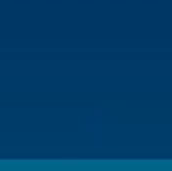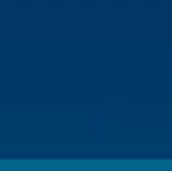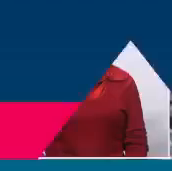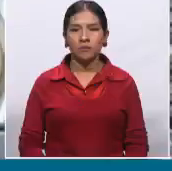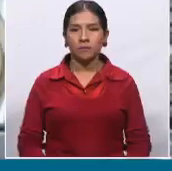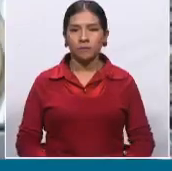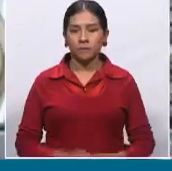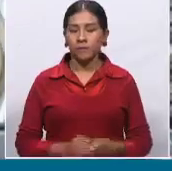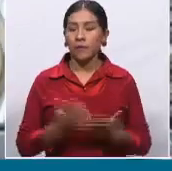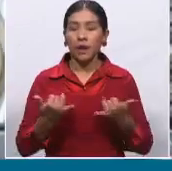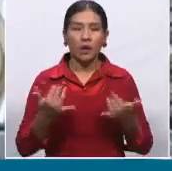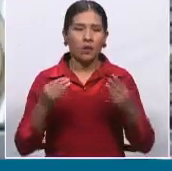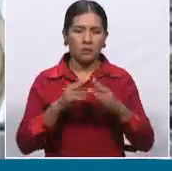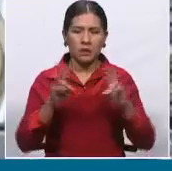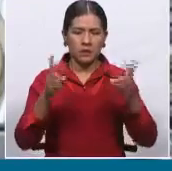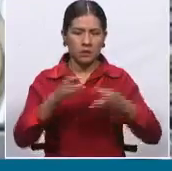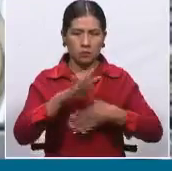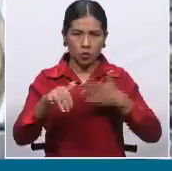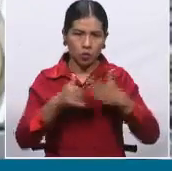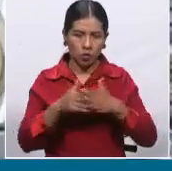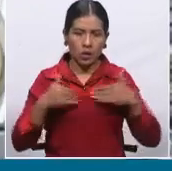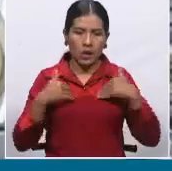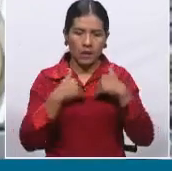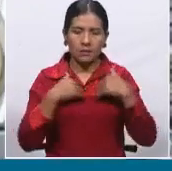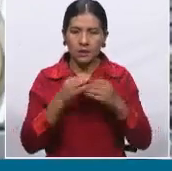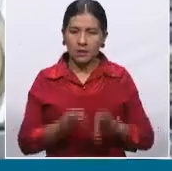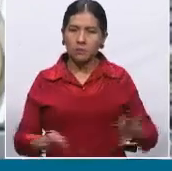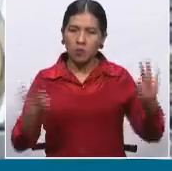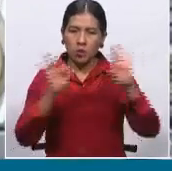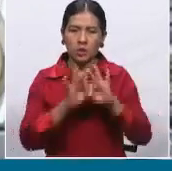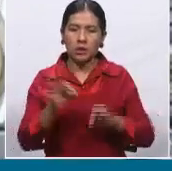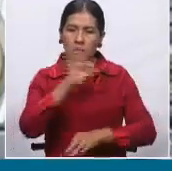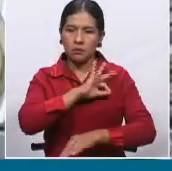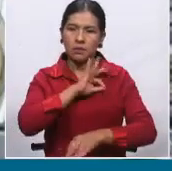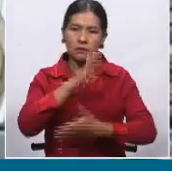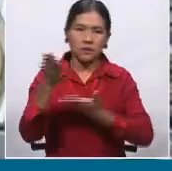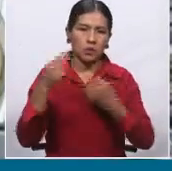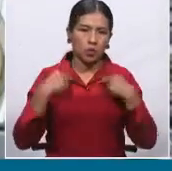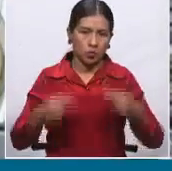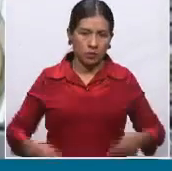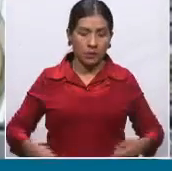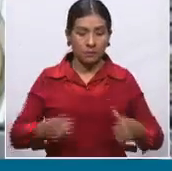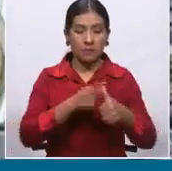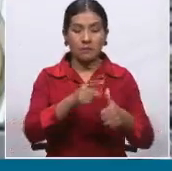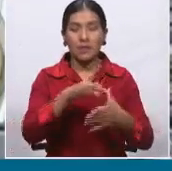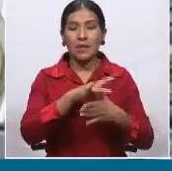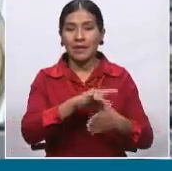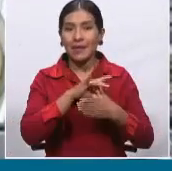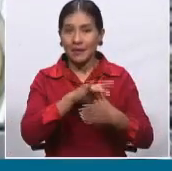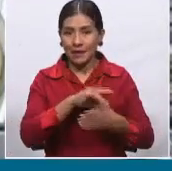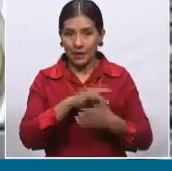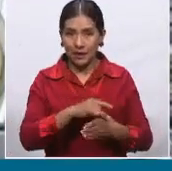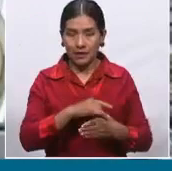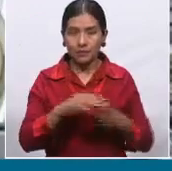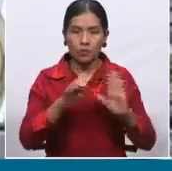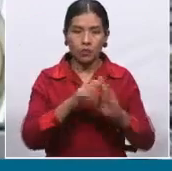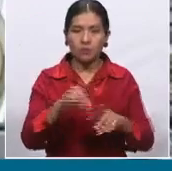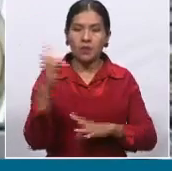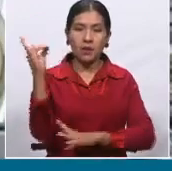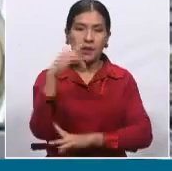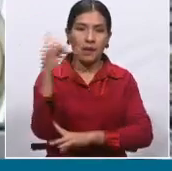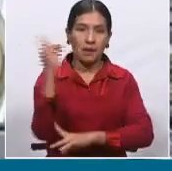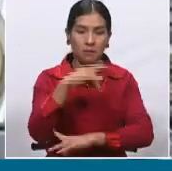la humanidad, desde la derivación de la carne en camélidos domésticos, como el caso de la